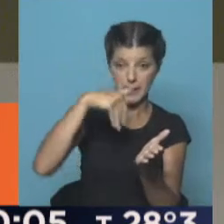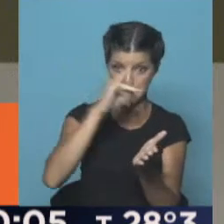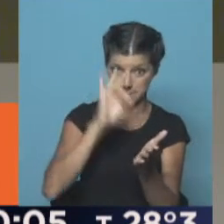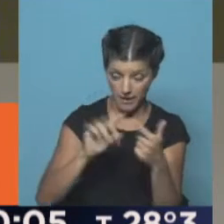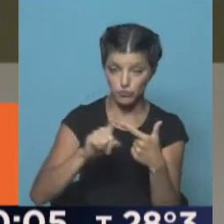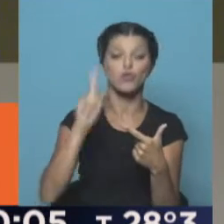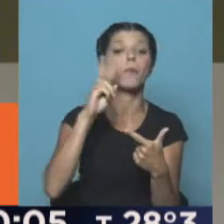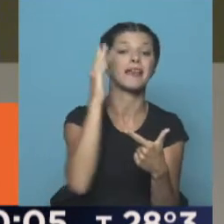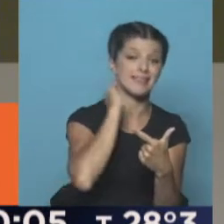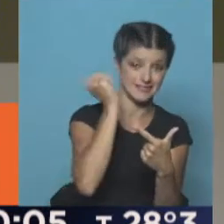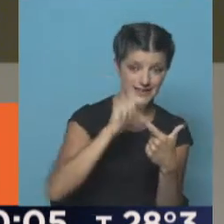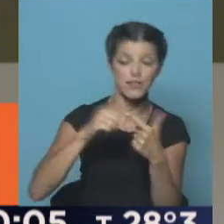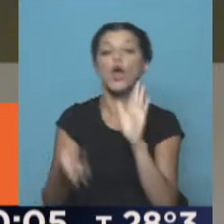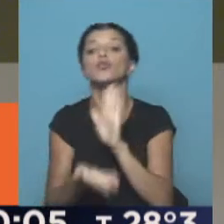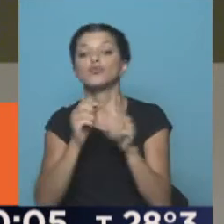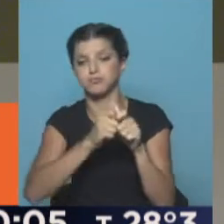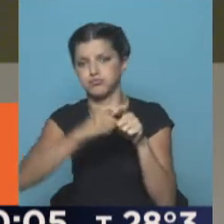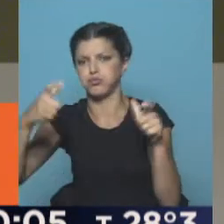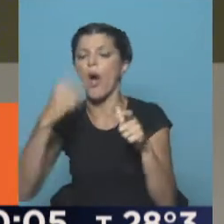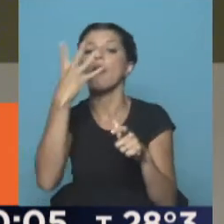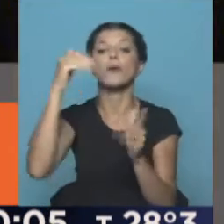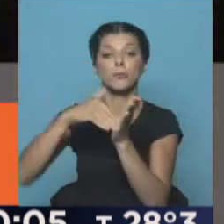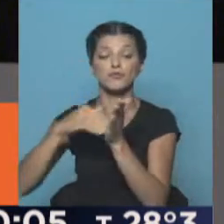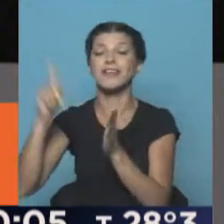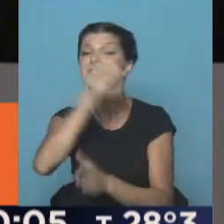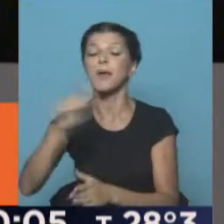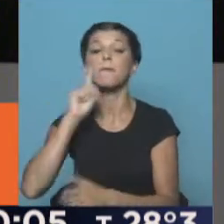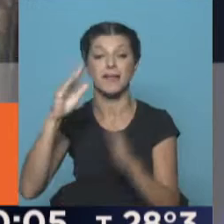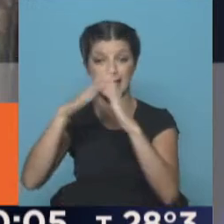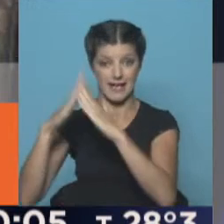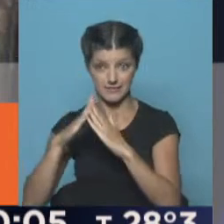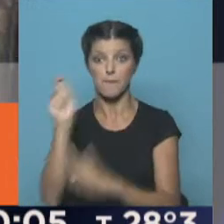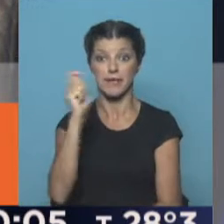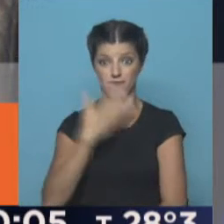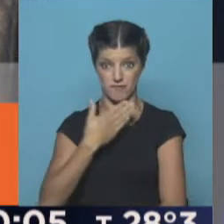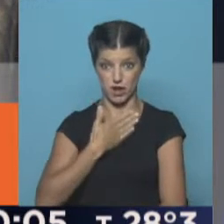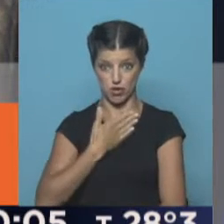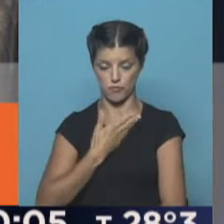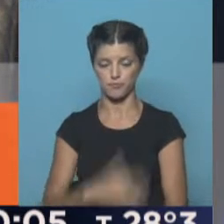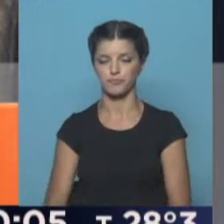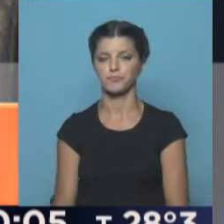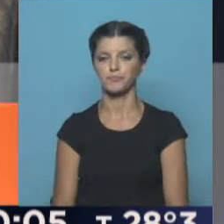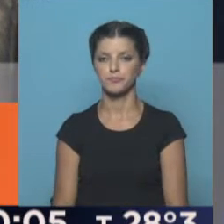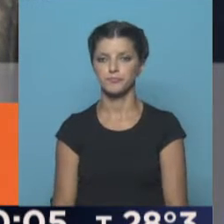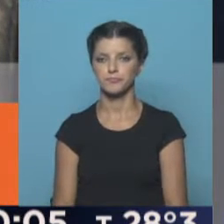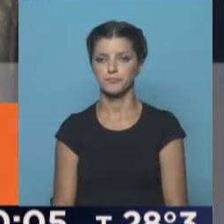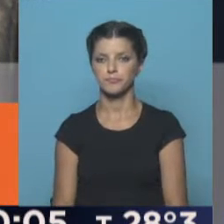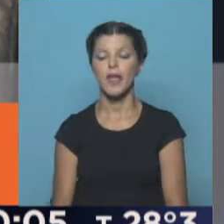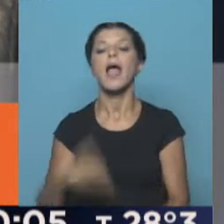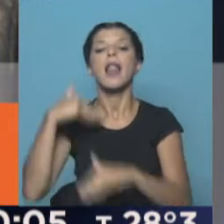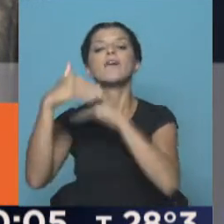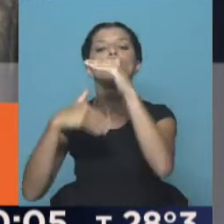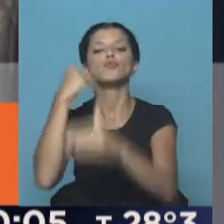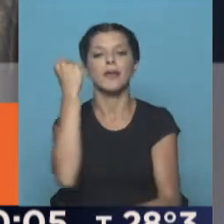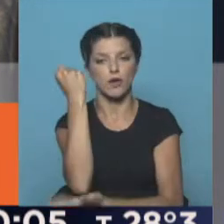2016 a 4 millones 100 mil hogares en febrero una medida de la evolución económica del país